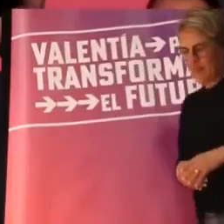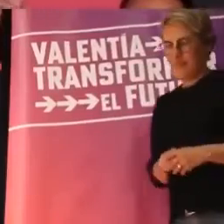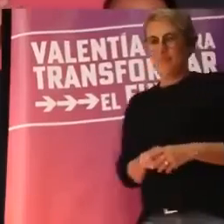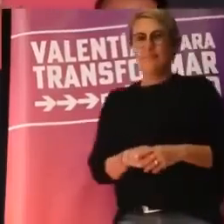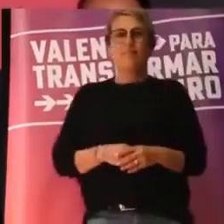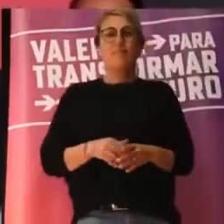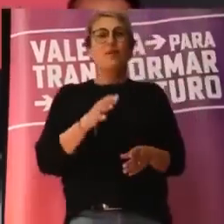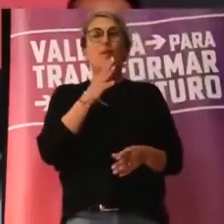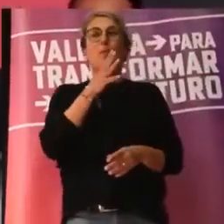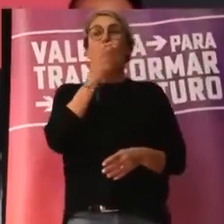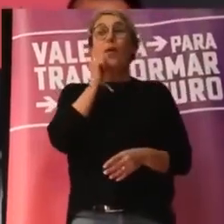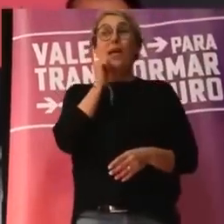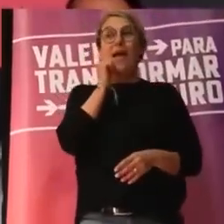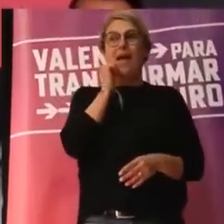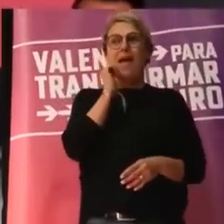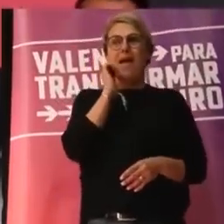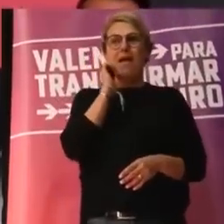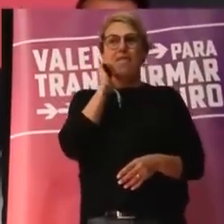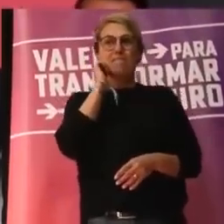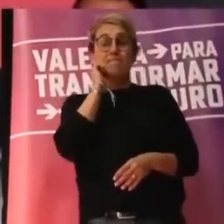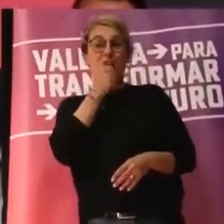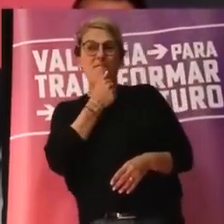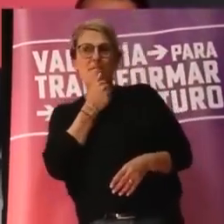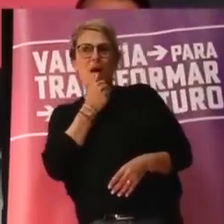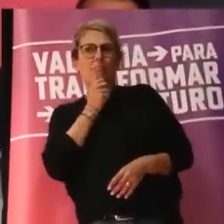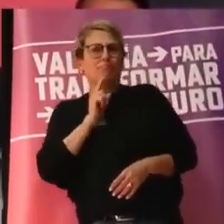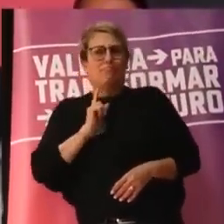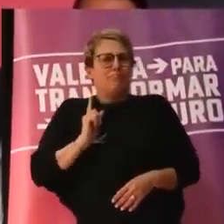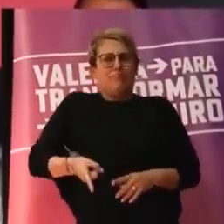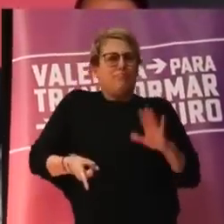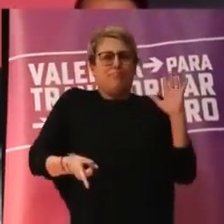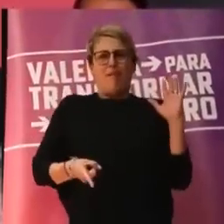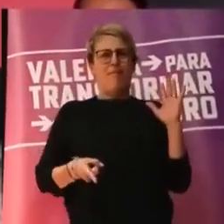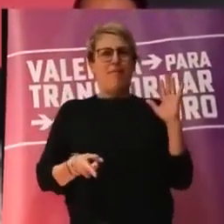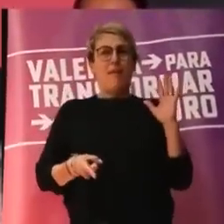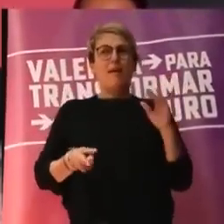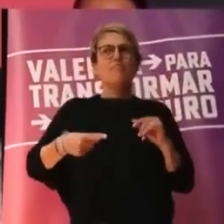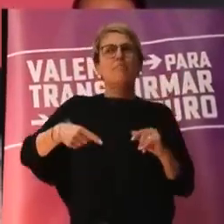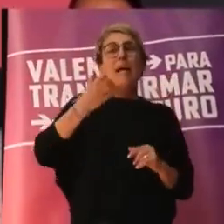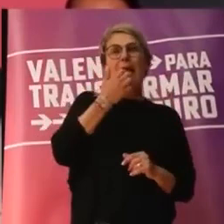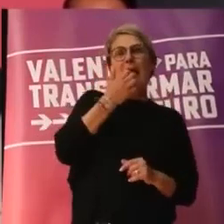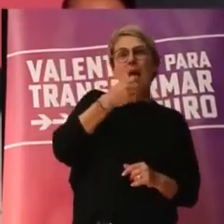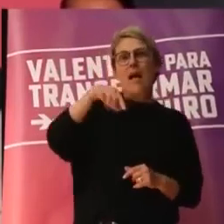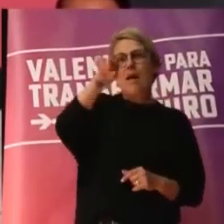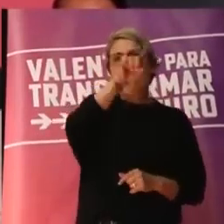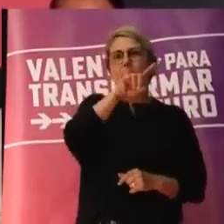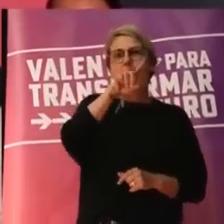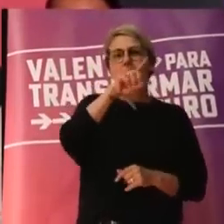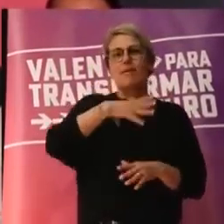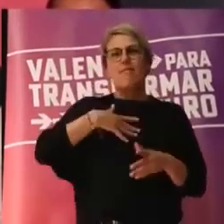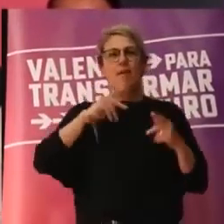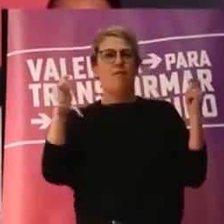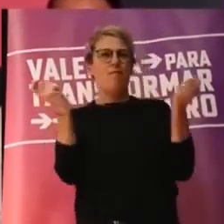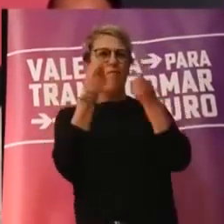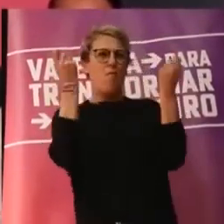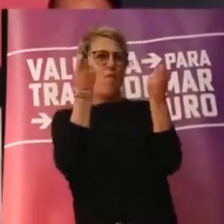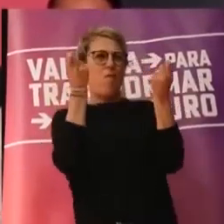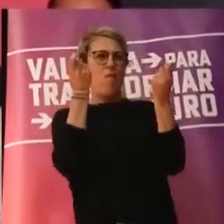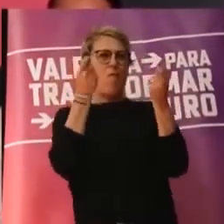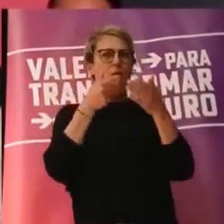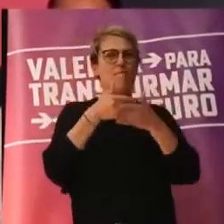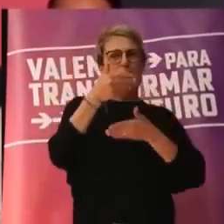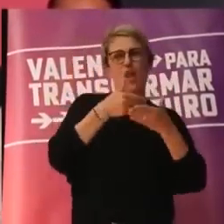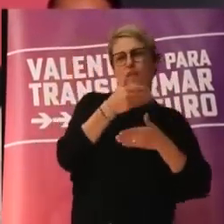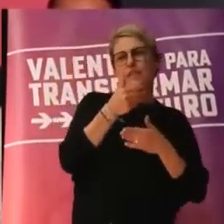Porque la mafia manda. Si os atrevéis a hacer periodismo, si os